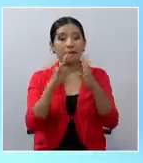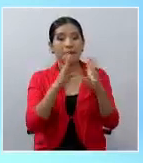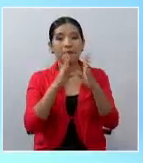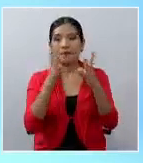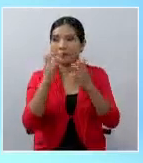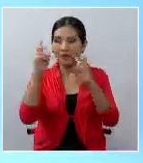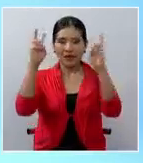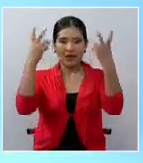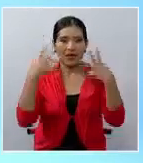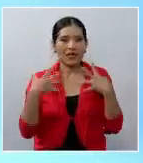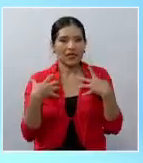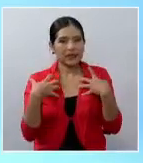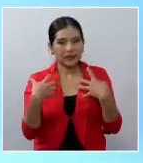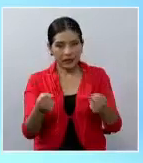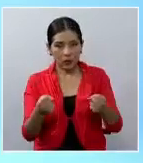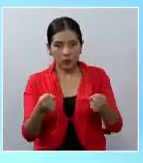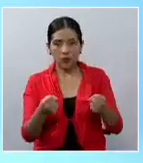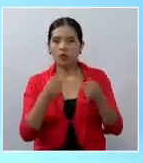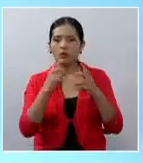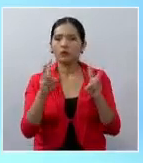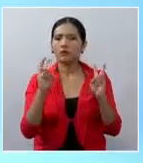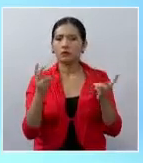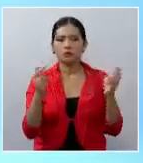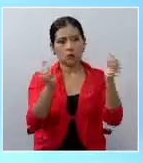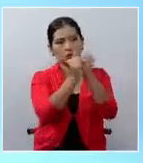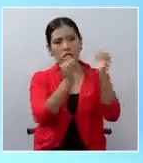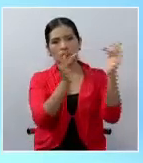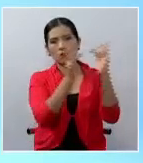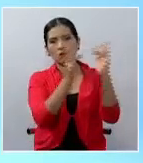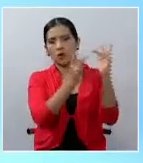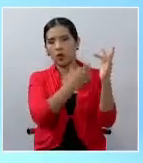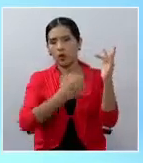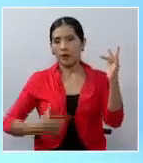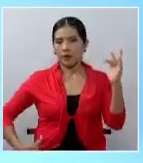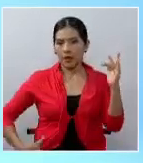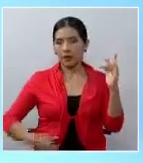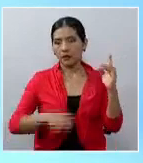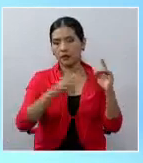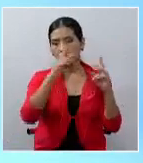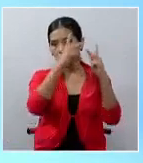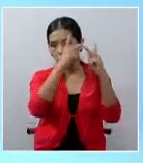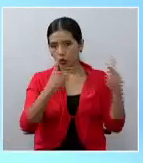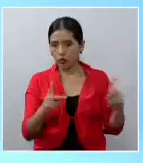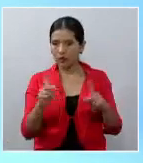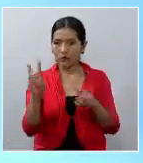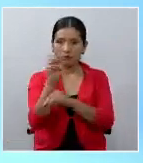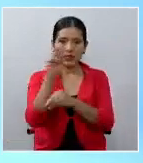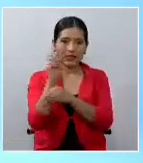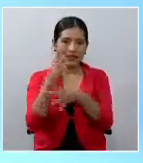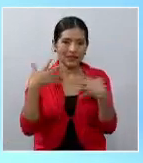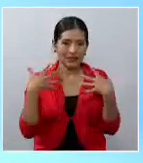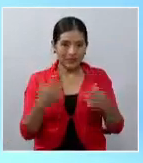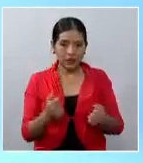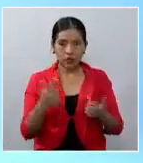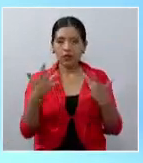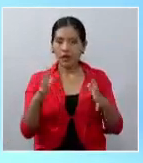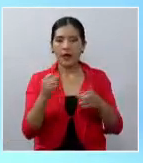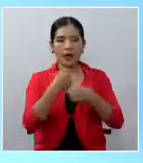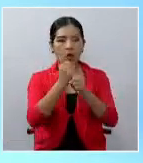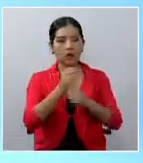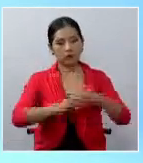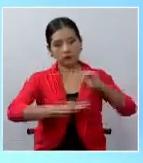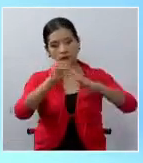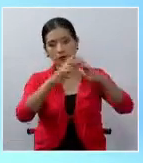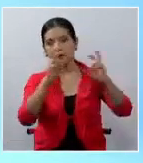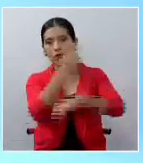misterio de salud en coordinación con la gobernación de Potosí acordaron en agilizar la obra de Tercer nivel el hospital